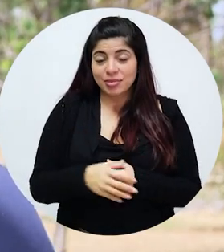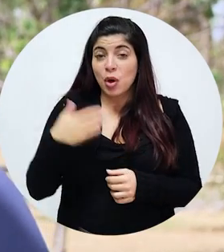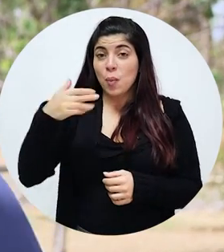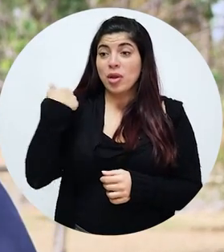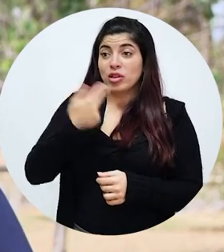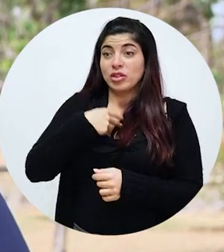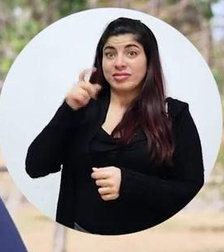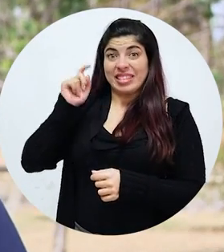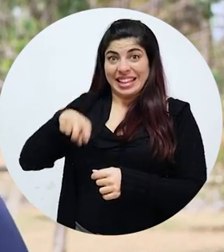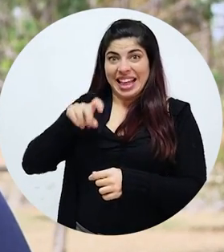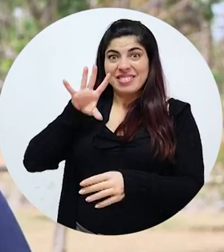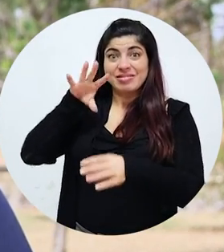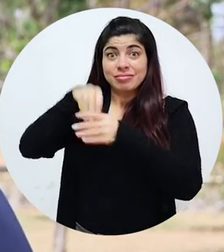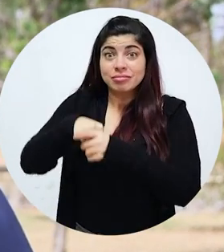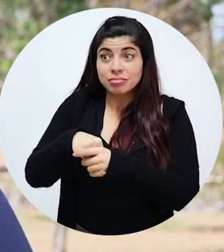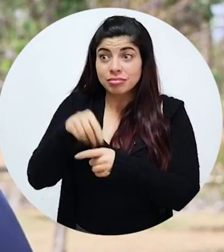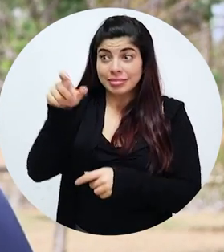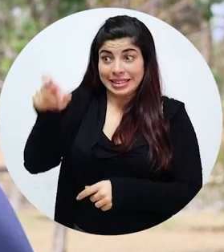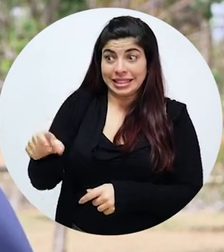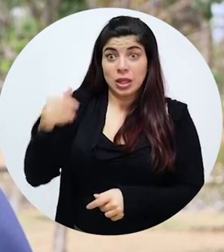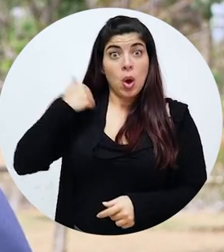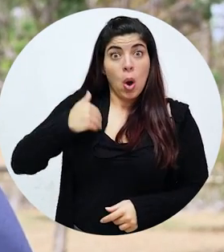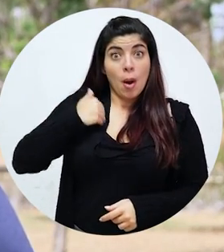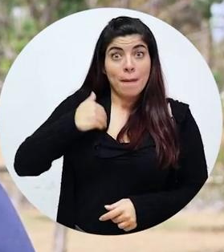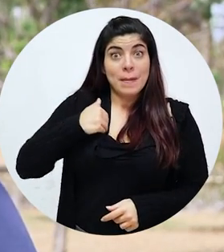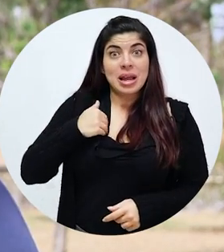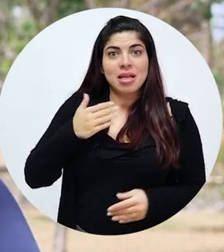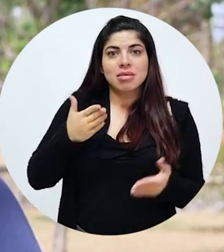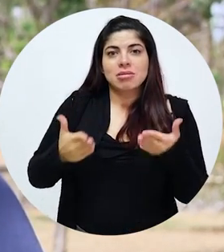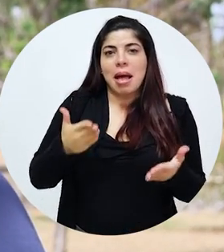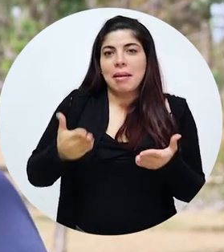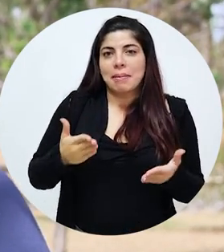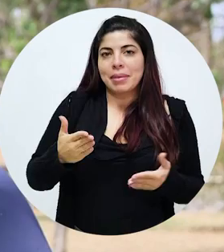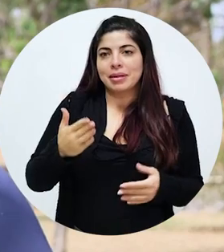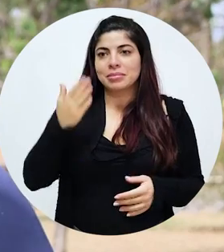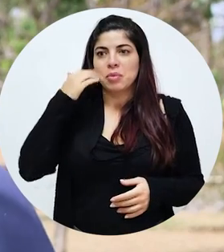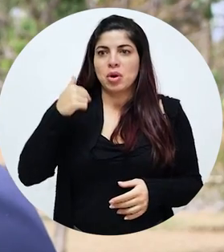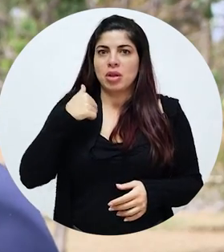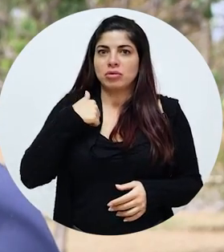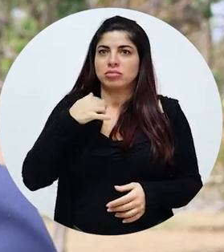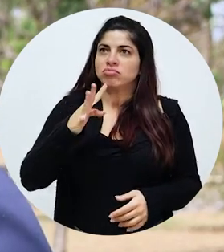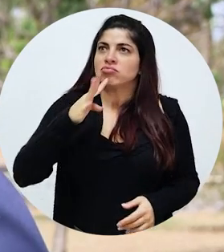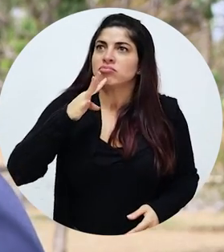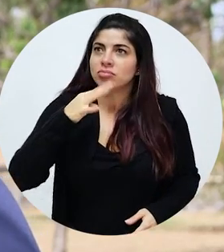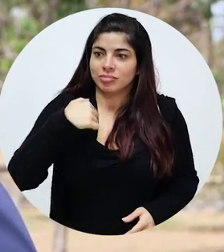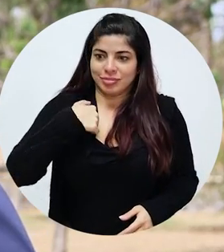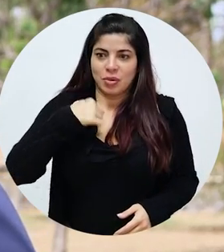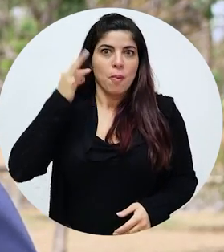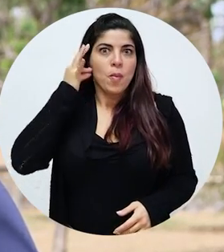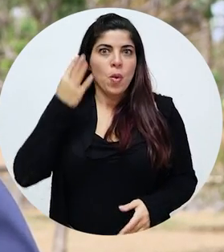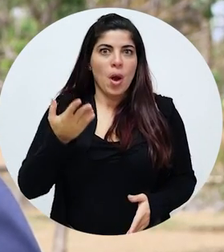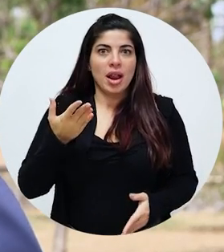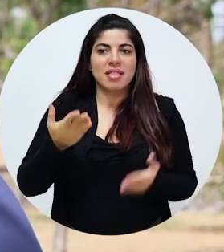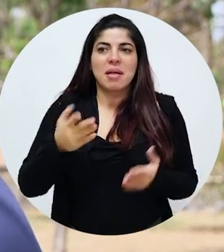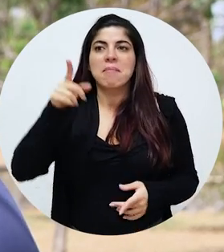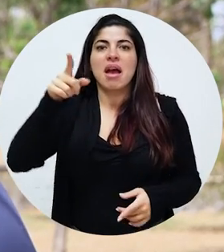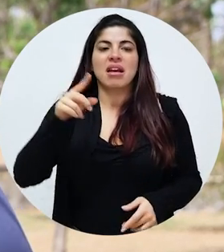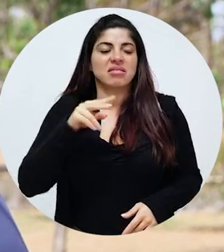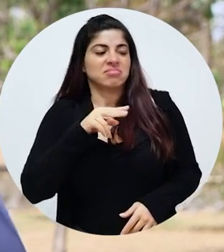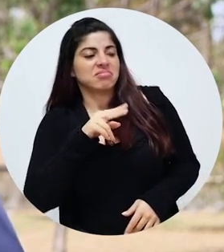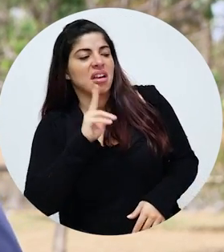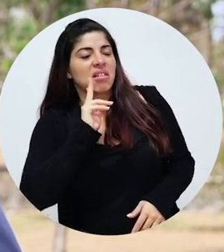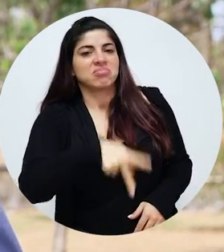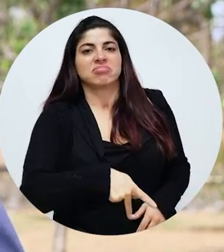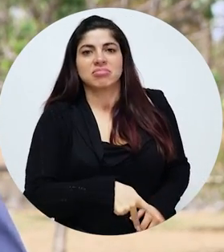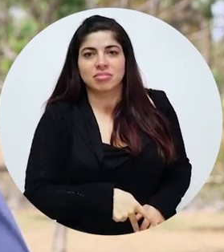toca intervenir y es un hombre, tal vez porque uno le está hablando que es mujer, entonces como que no le hacen